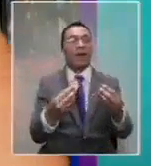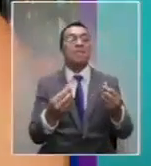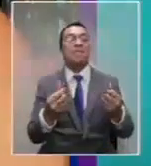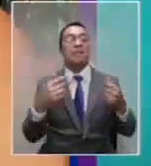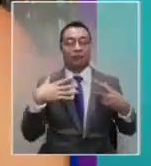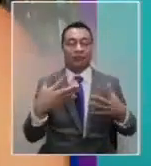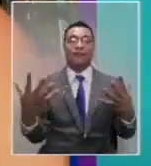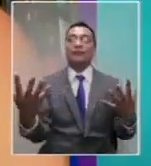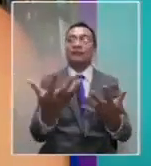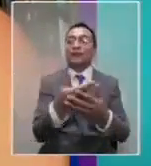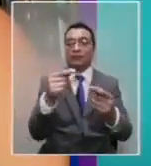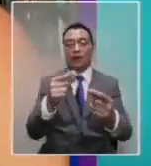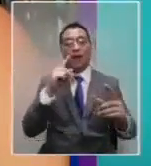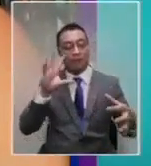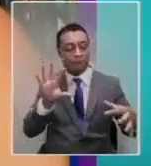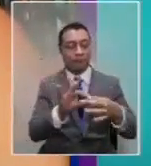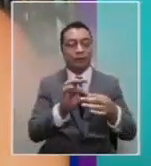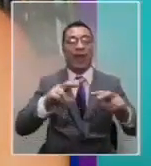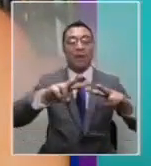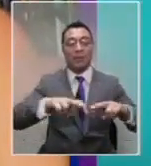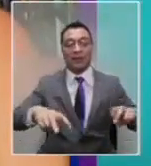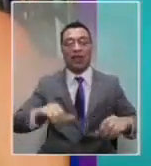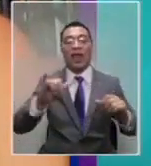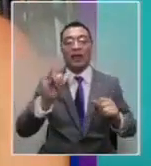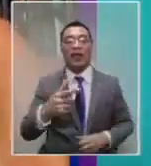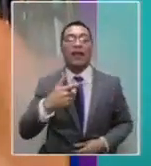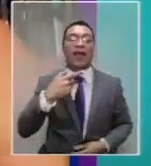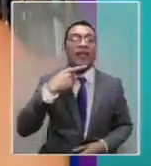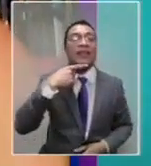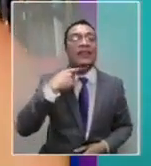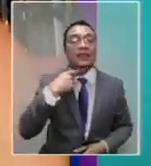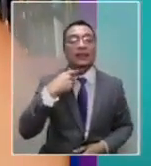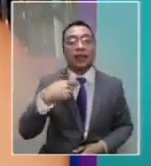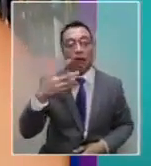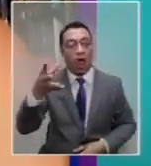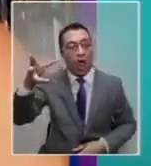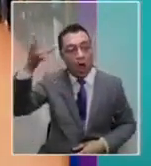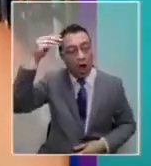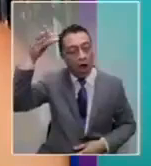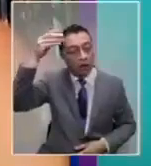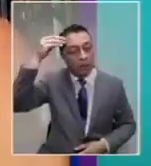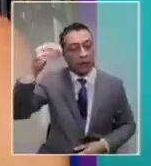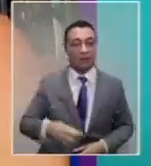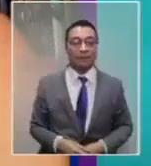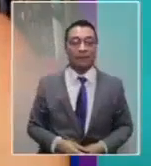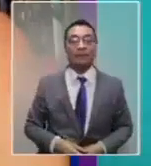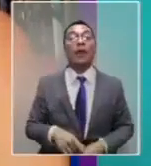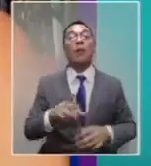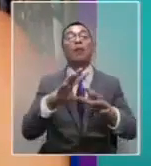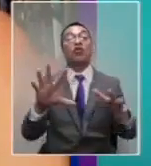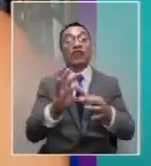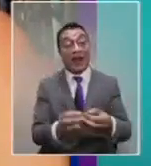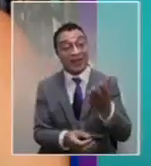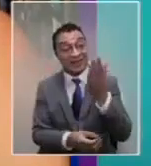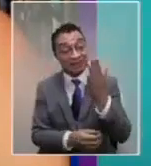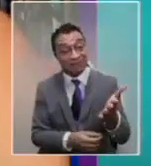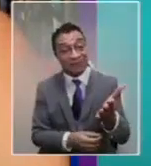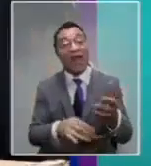percibe relacionado a la investigación y al interés por el conocimiento. Bueno, muchas gracias, Matilda,